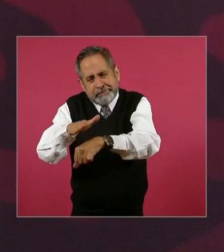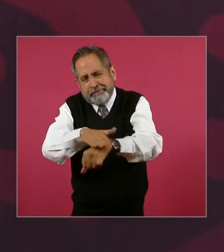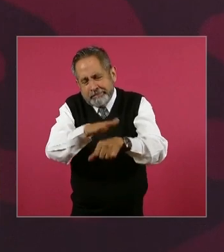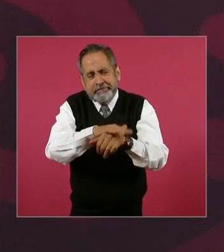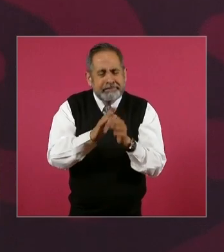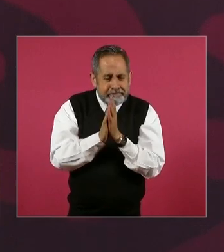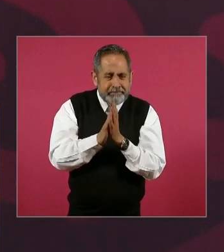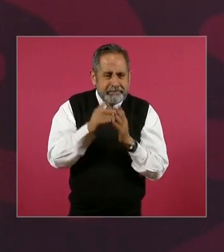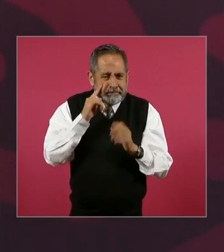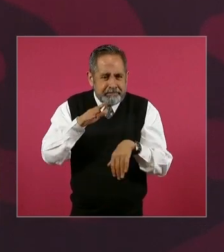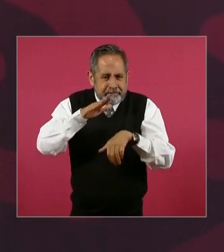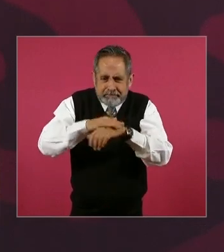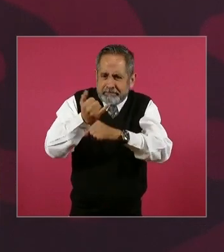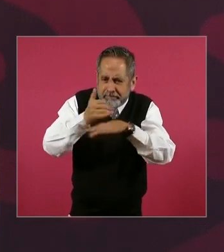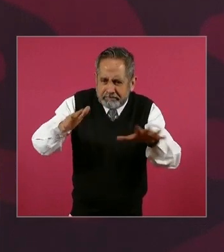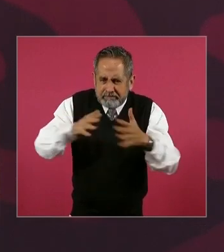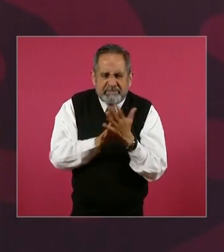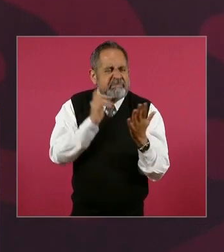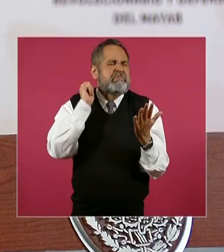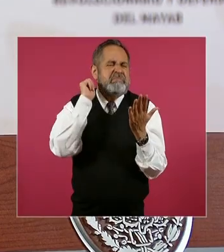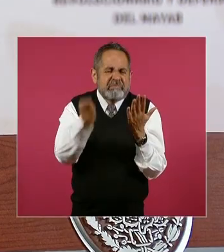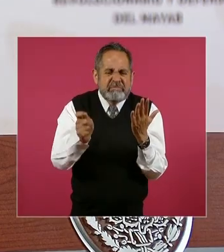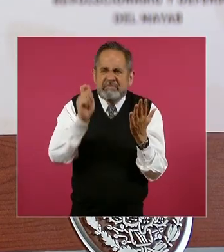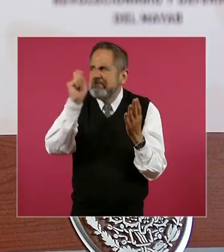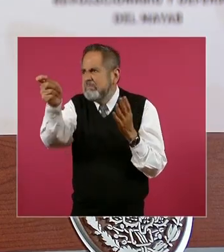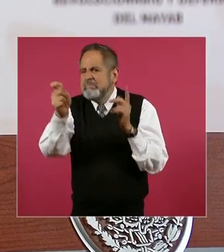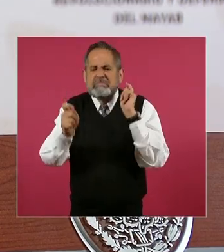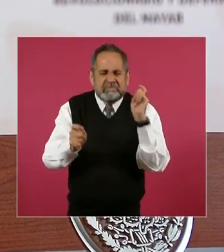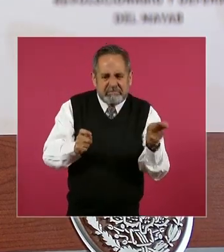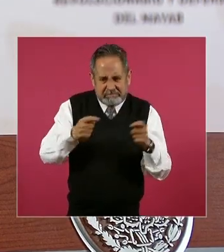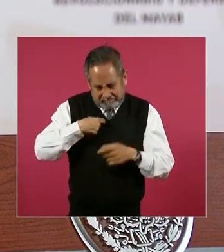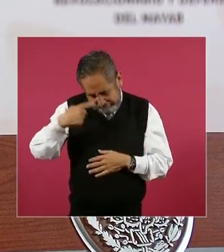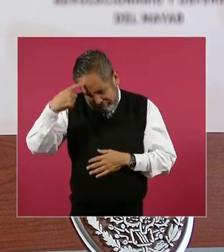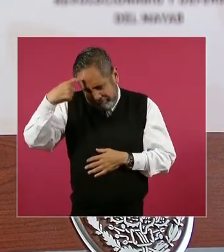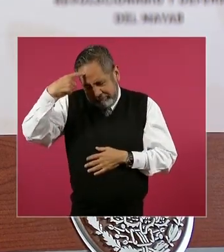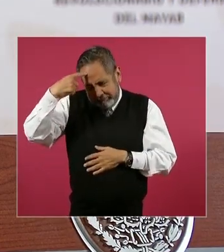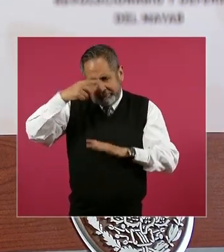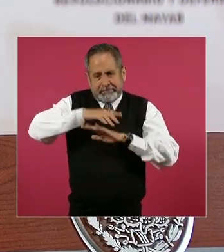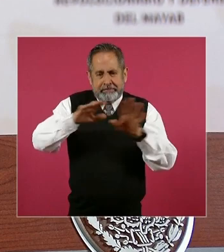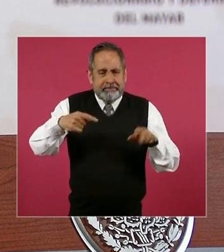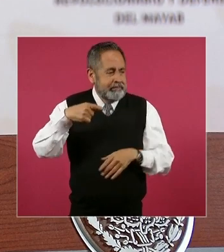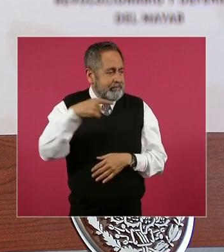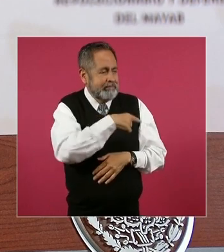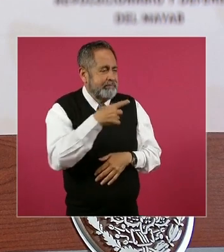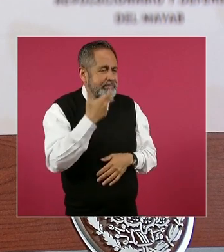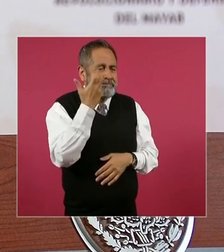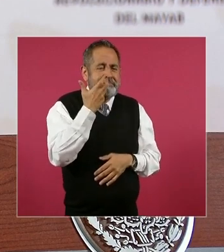eh más información para que estos